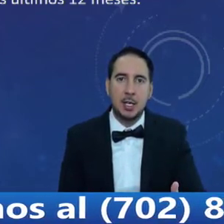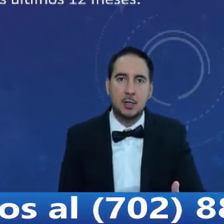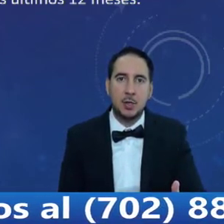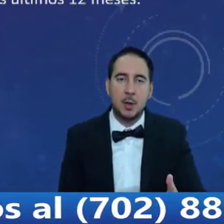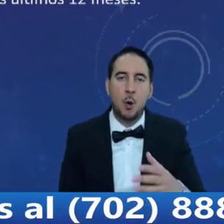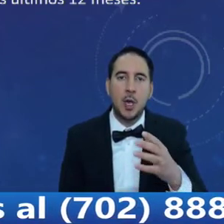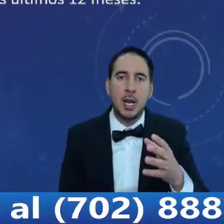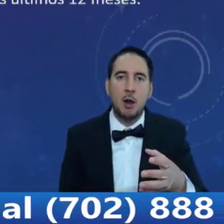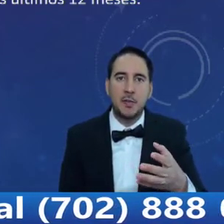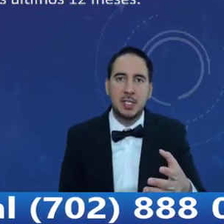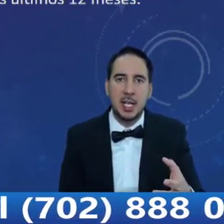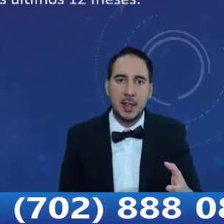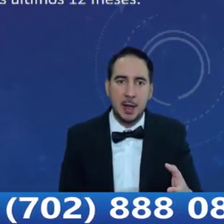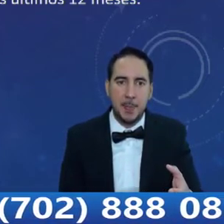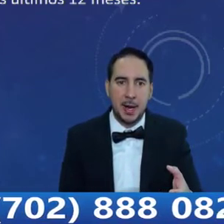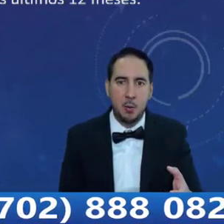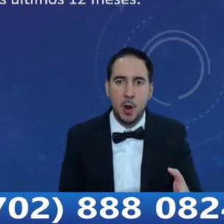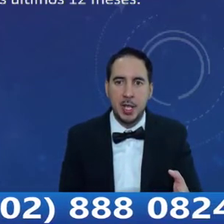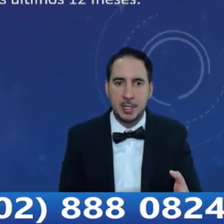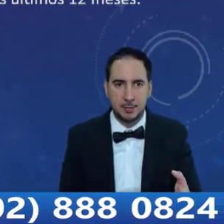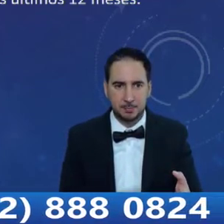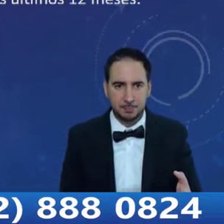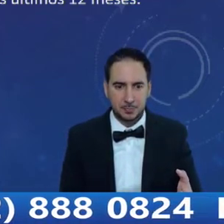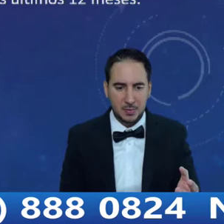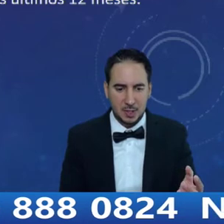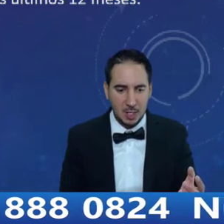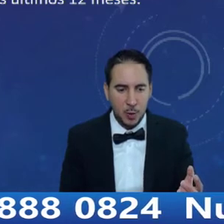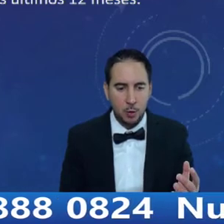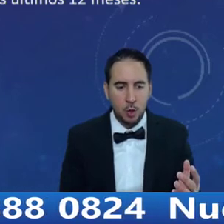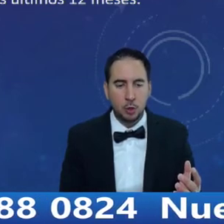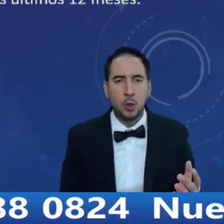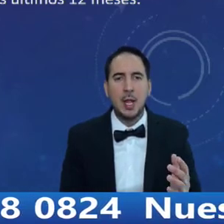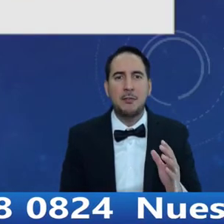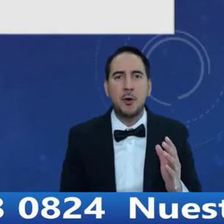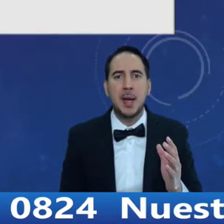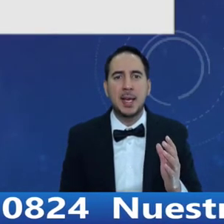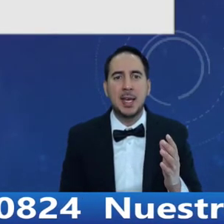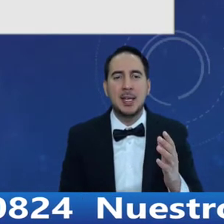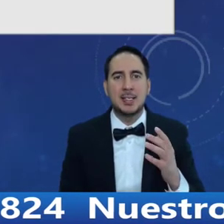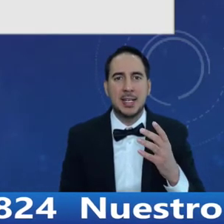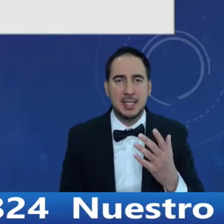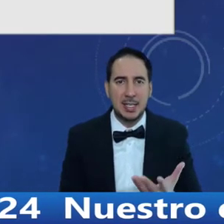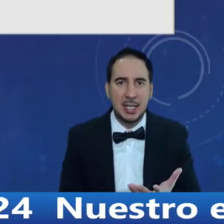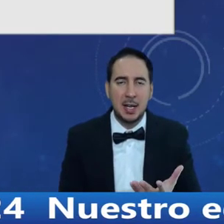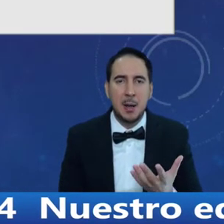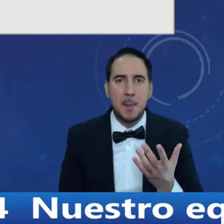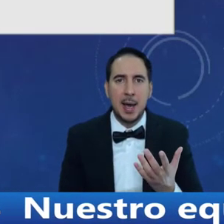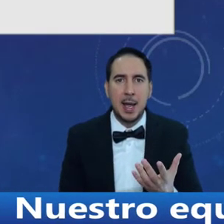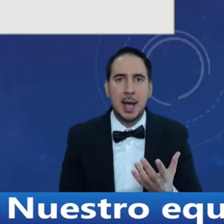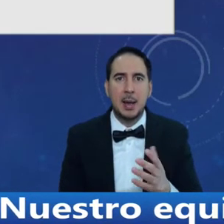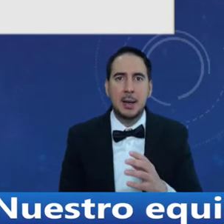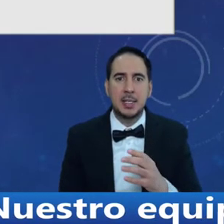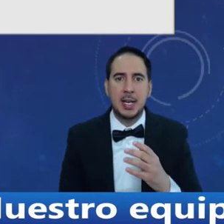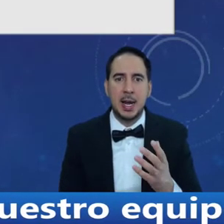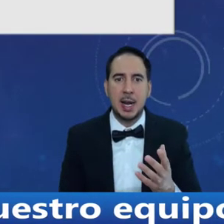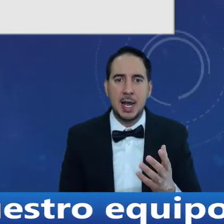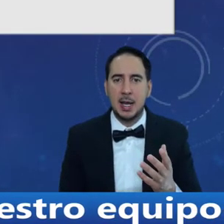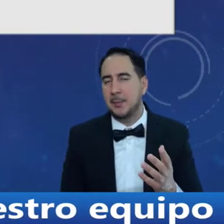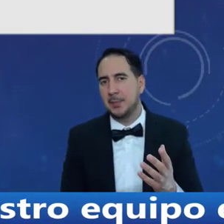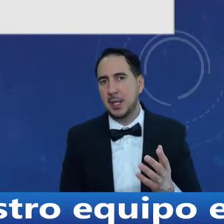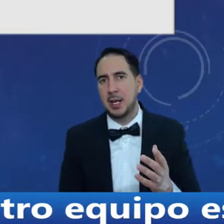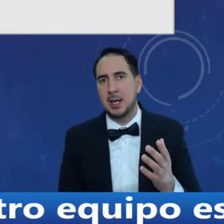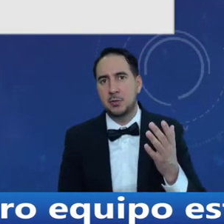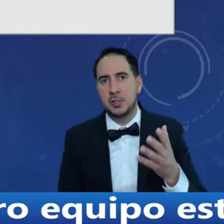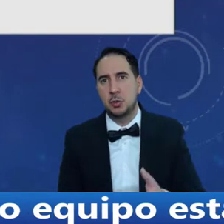o ir las oficinas para las huellas. Y bueno, toda la forma que se necesita para llenar